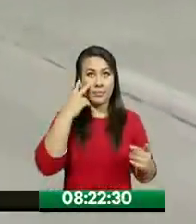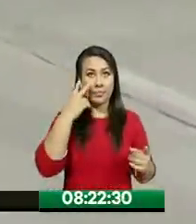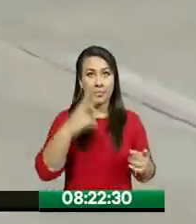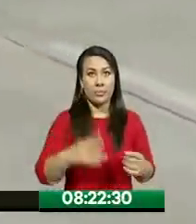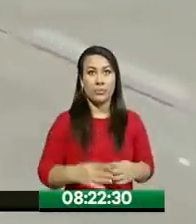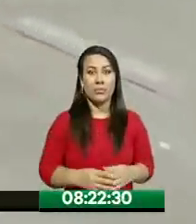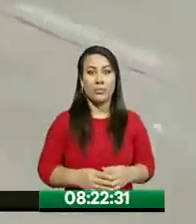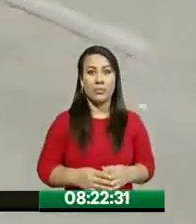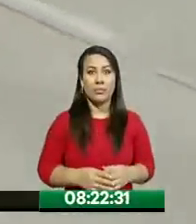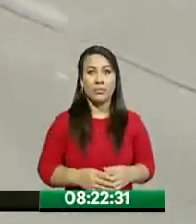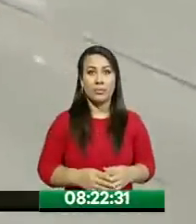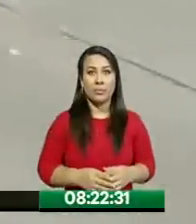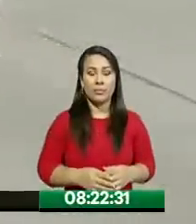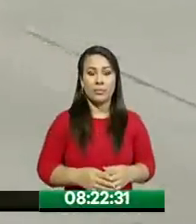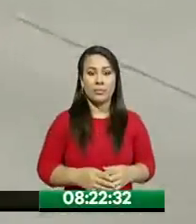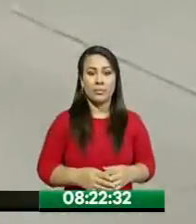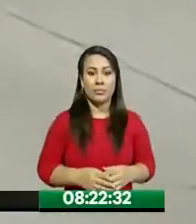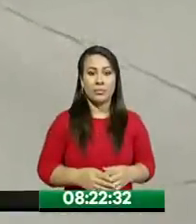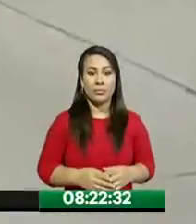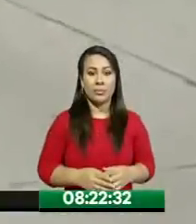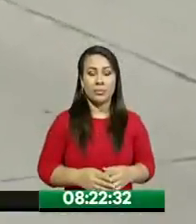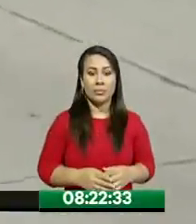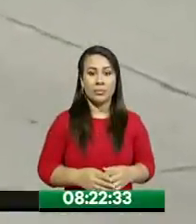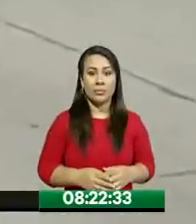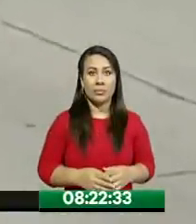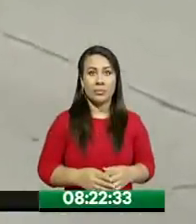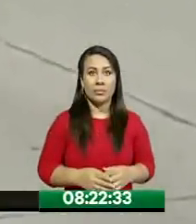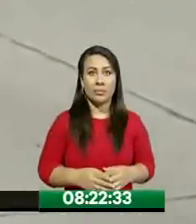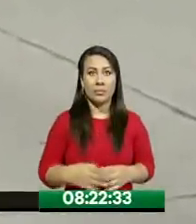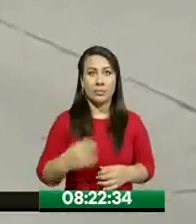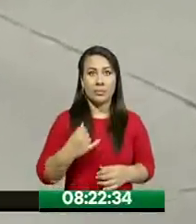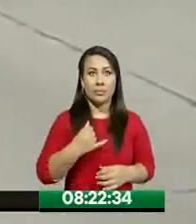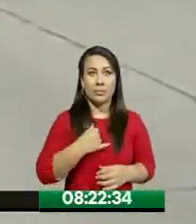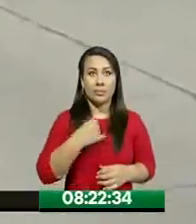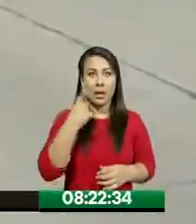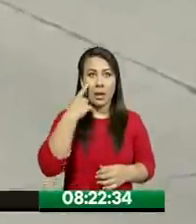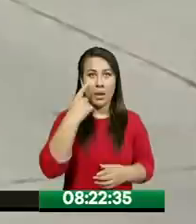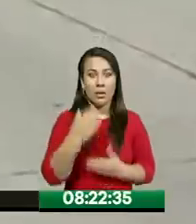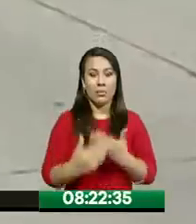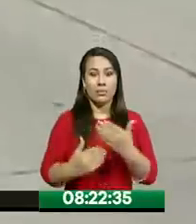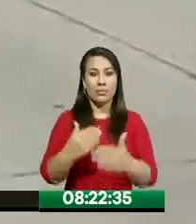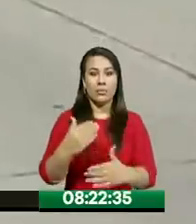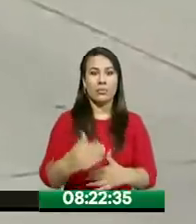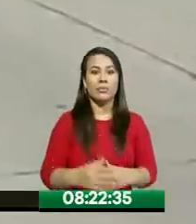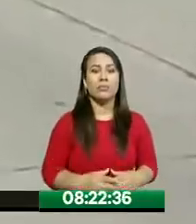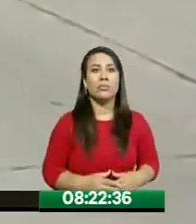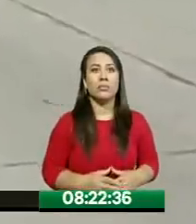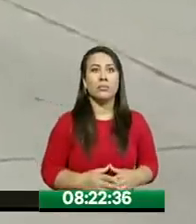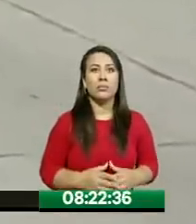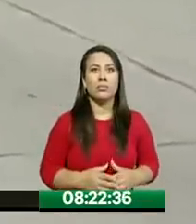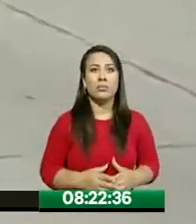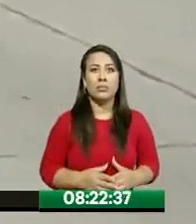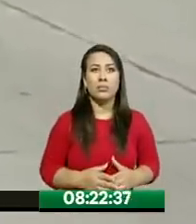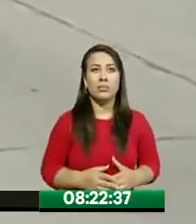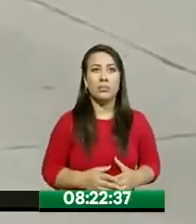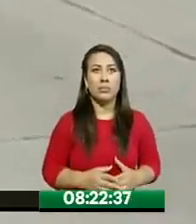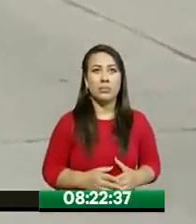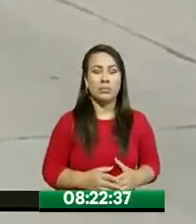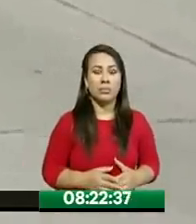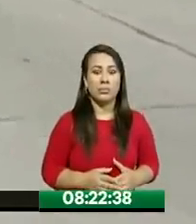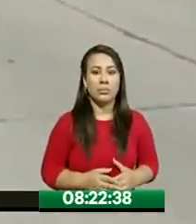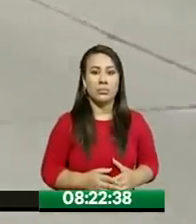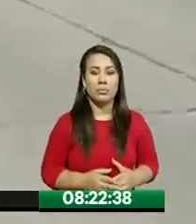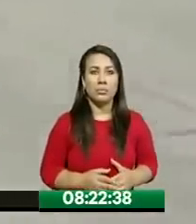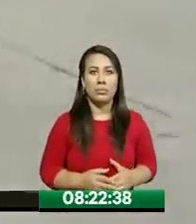la audiencia. Tiene fractura de tabique y tiene fractura también del maxilar dental y